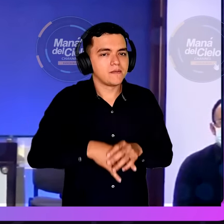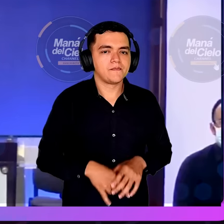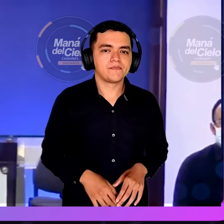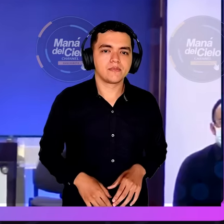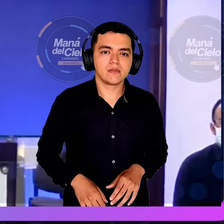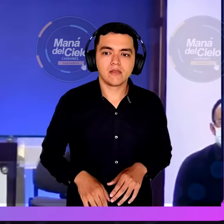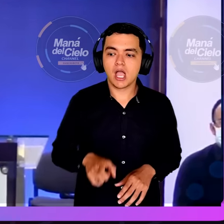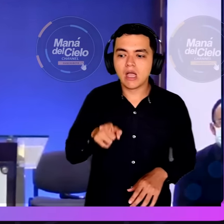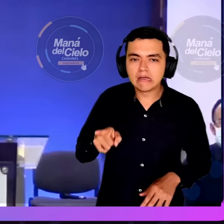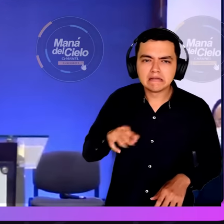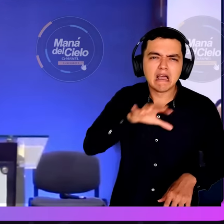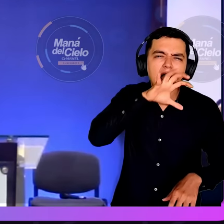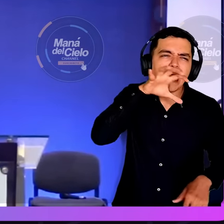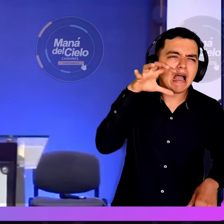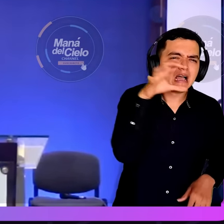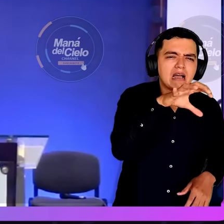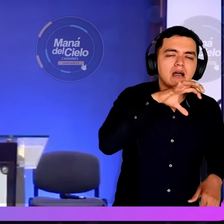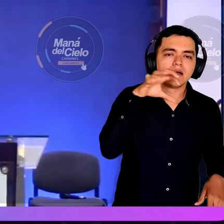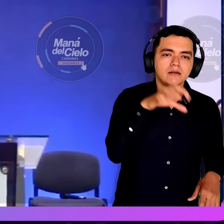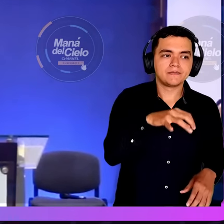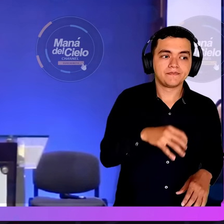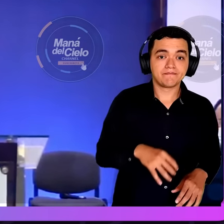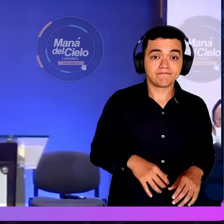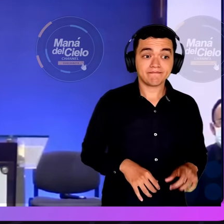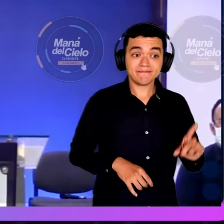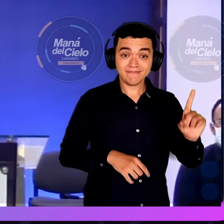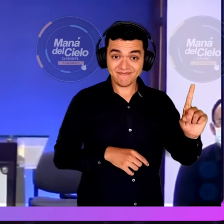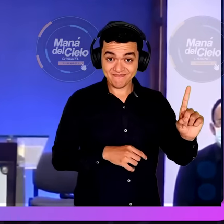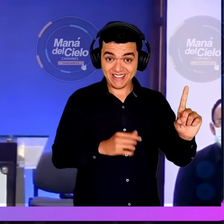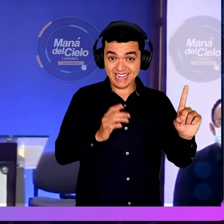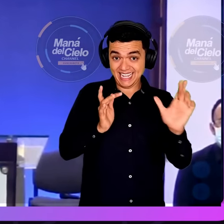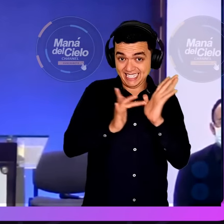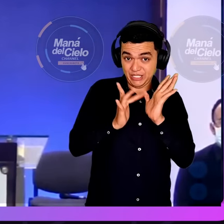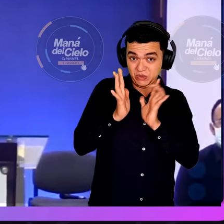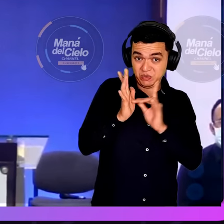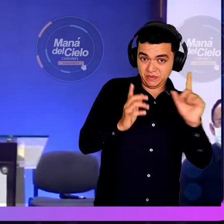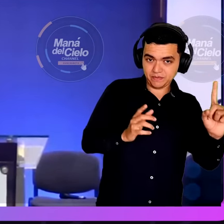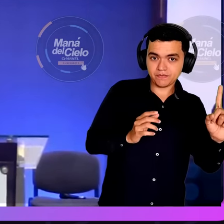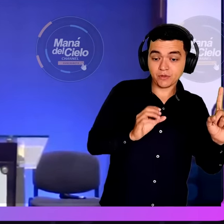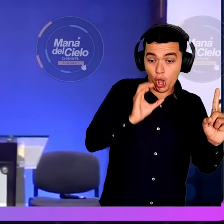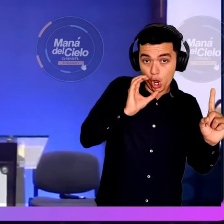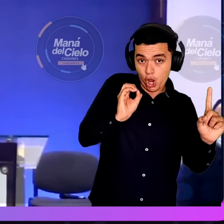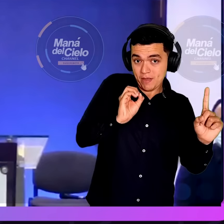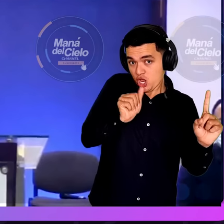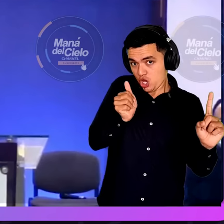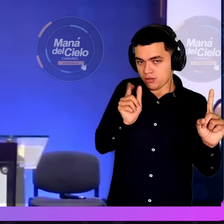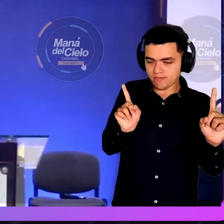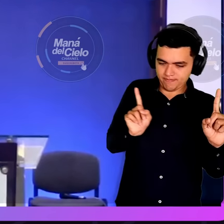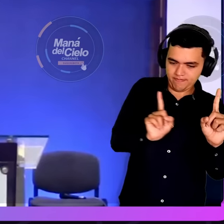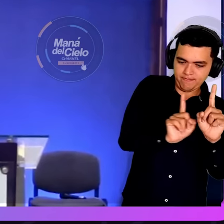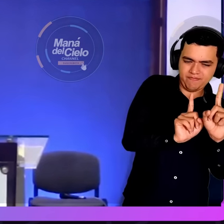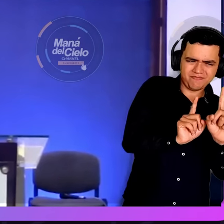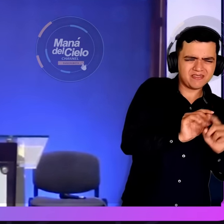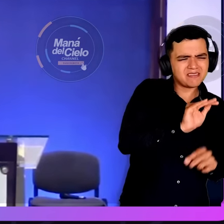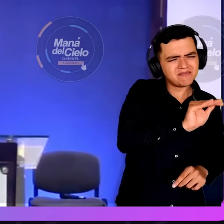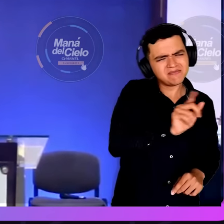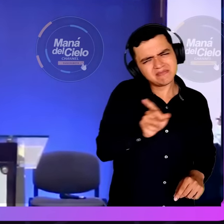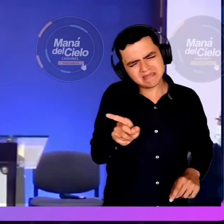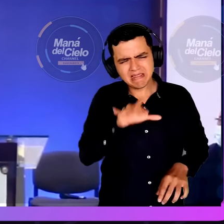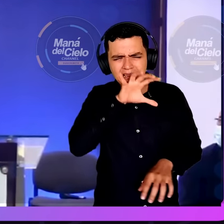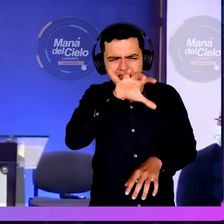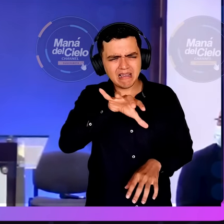porque está gravemente atormentada por demonios. Hasta que llega uno y le dice: Señor, despídela, está haciendo mucha